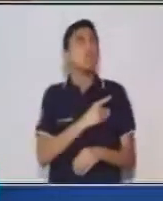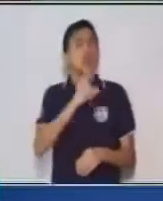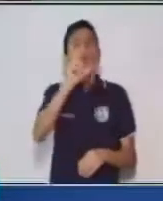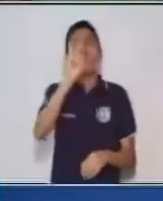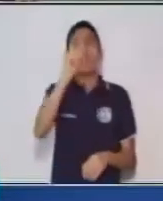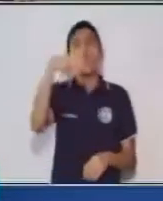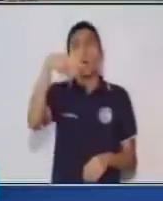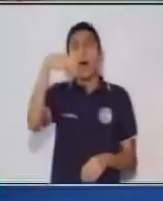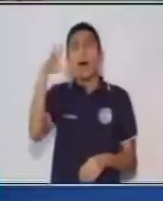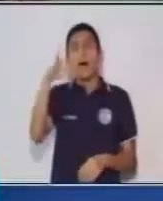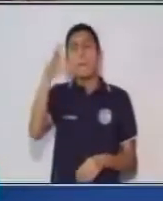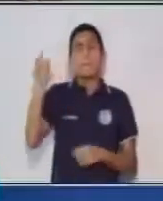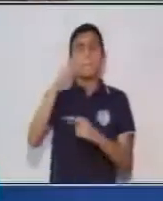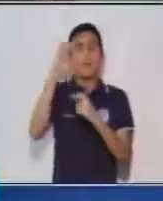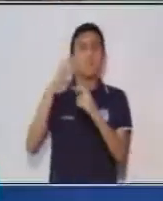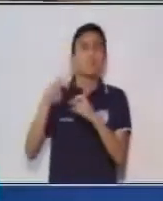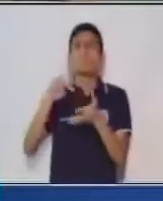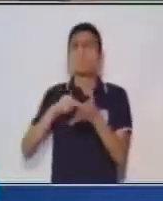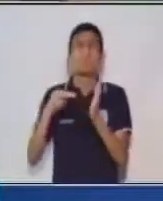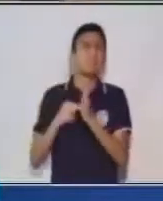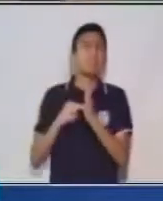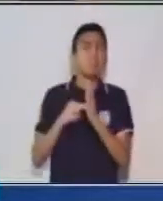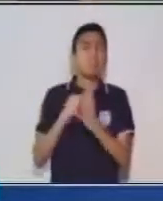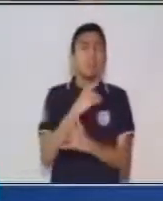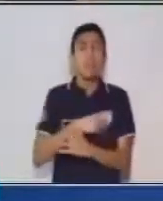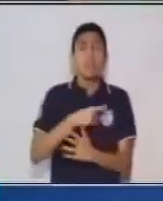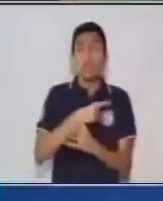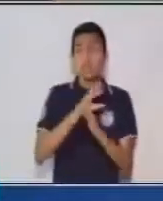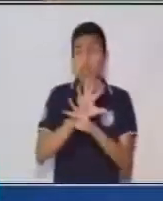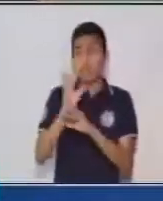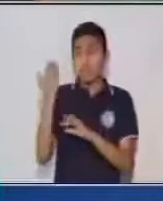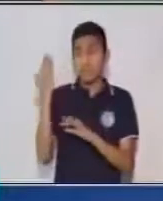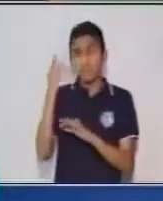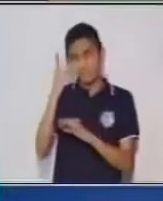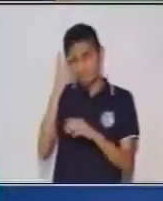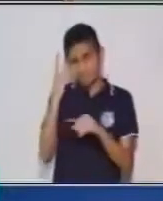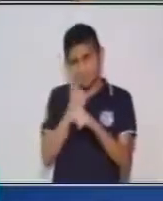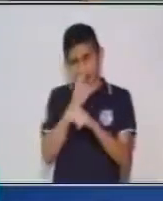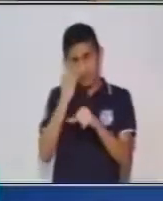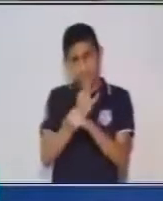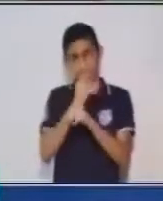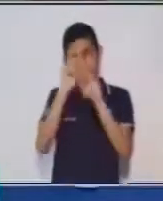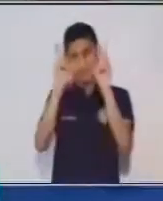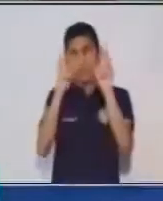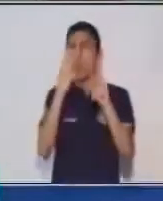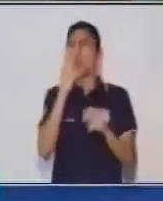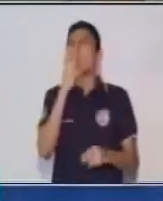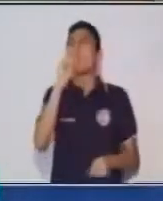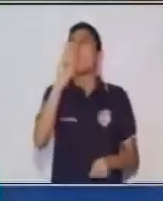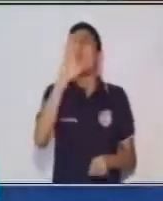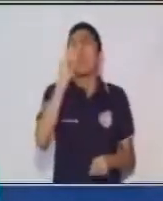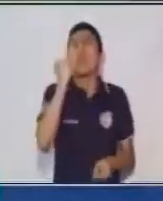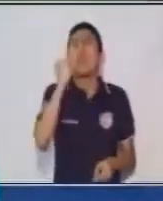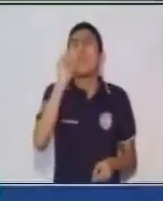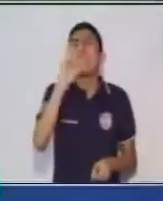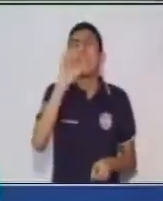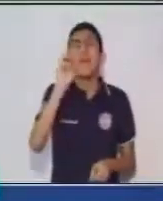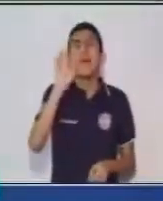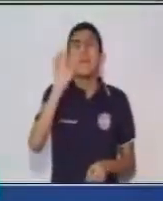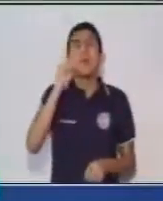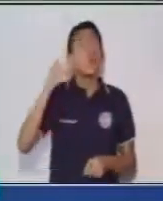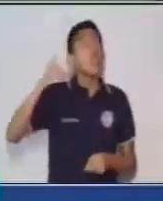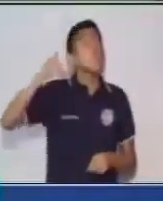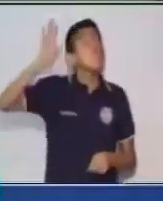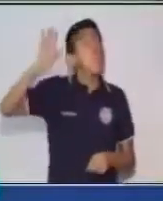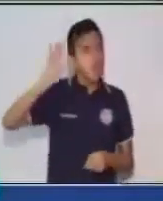que algo haya sucedido. Y ahí utilizamos el hubiera. ¿Cómo sería